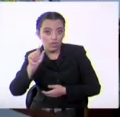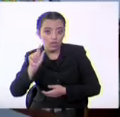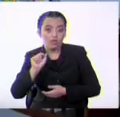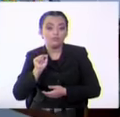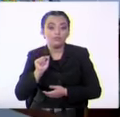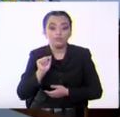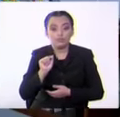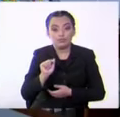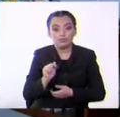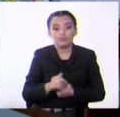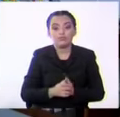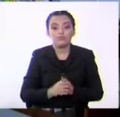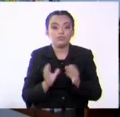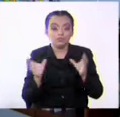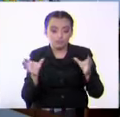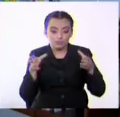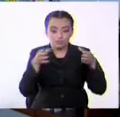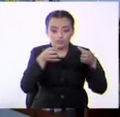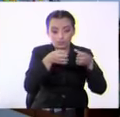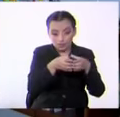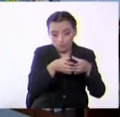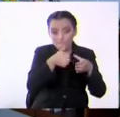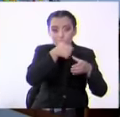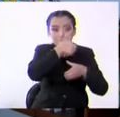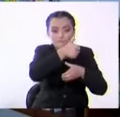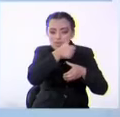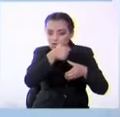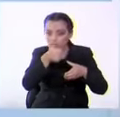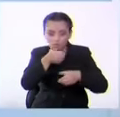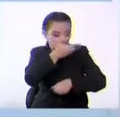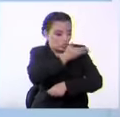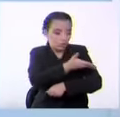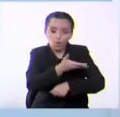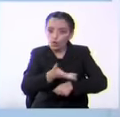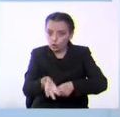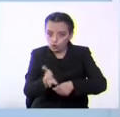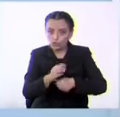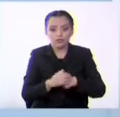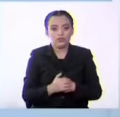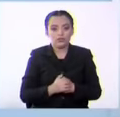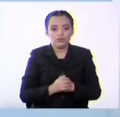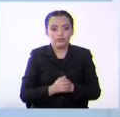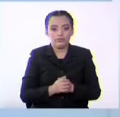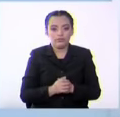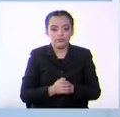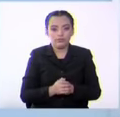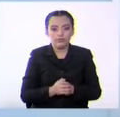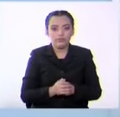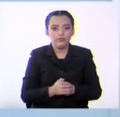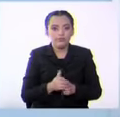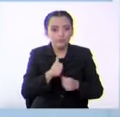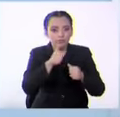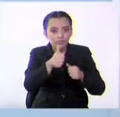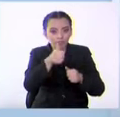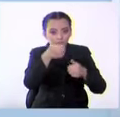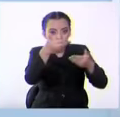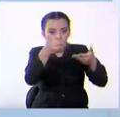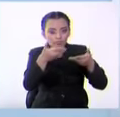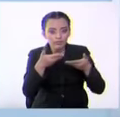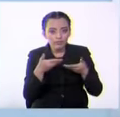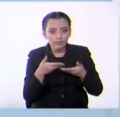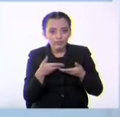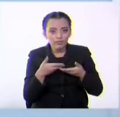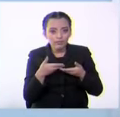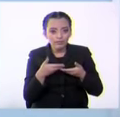en bienes, lo haré con otro color. Los beneficios pueden